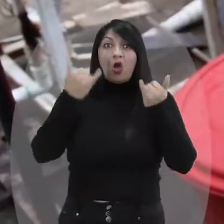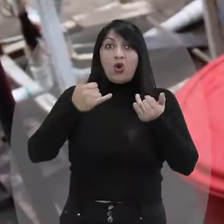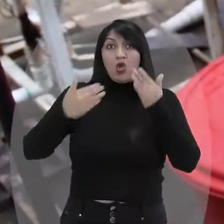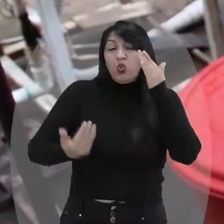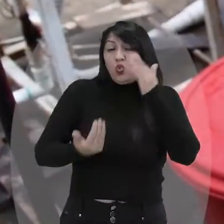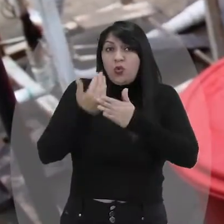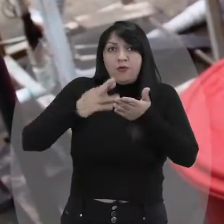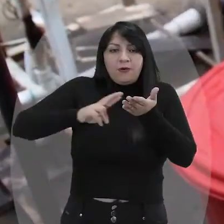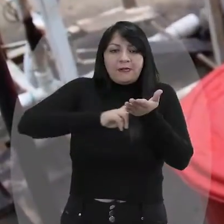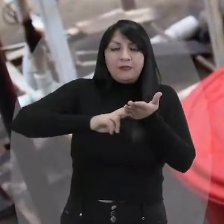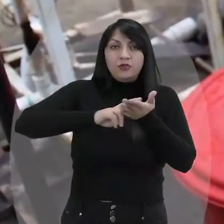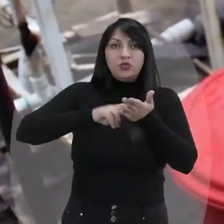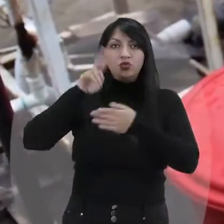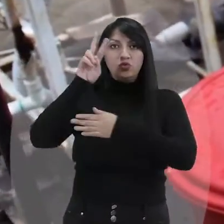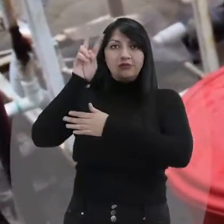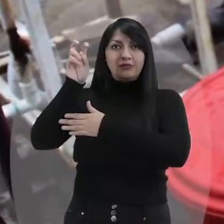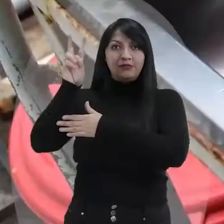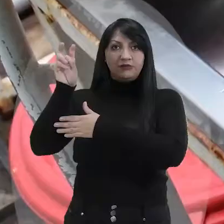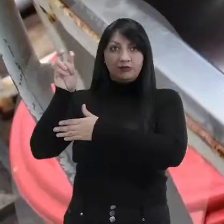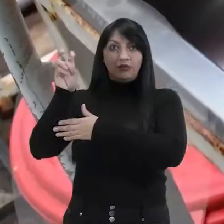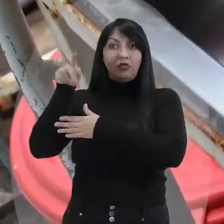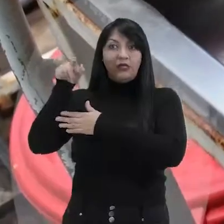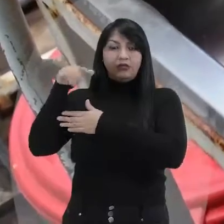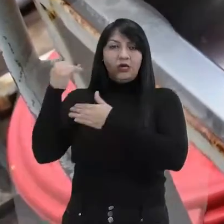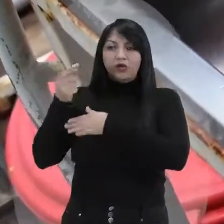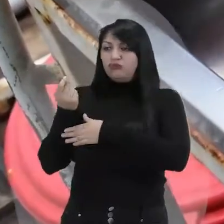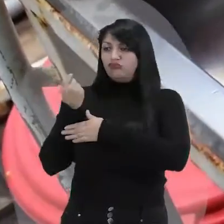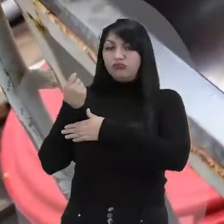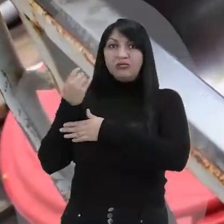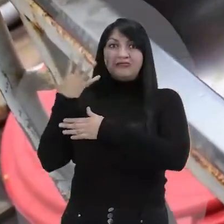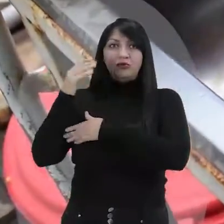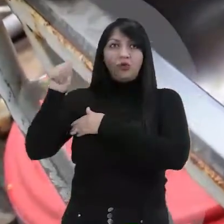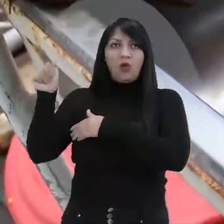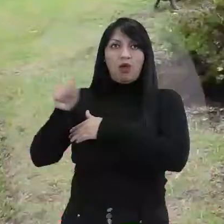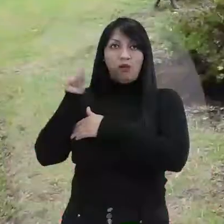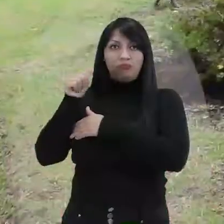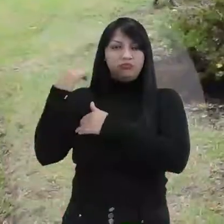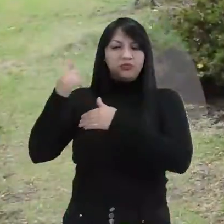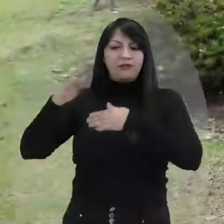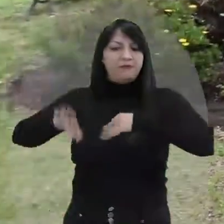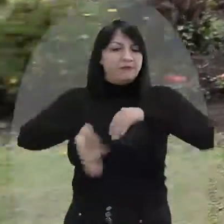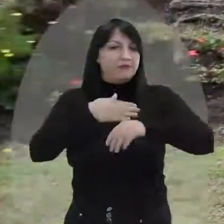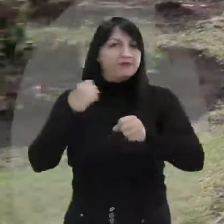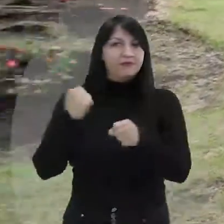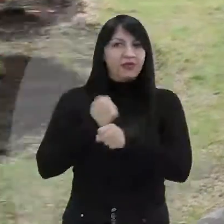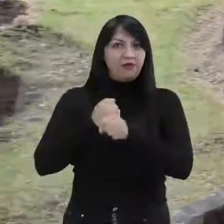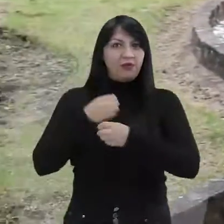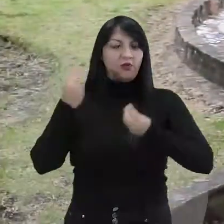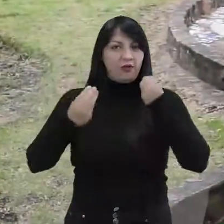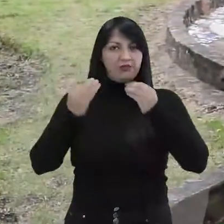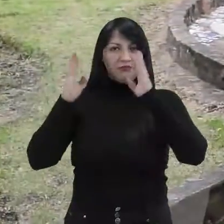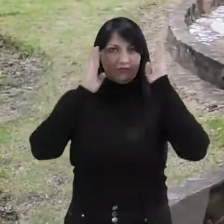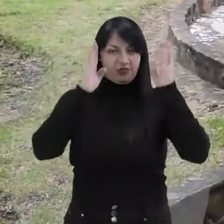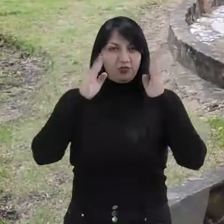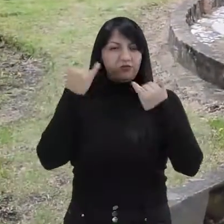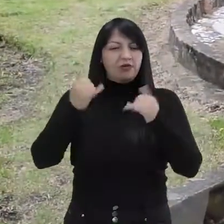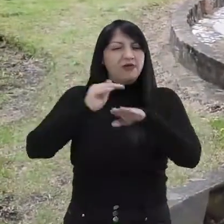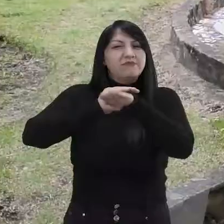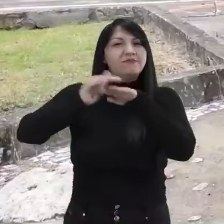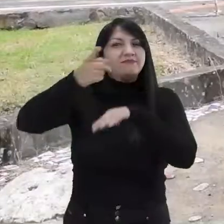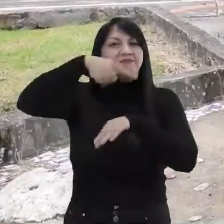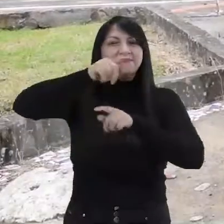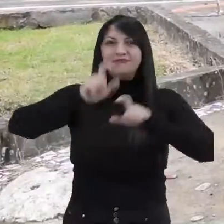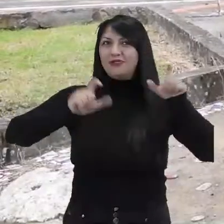resolución 777 y también a la circular 047 del 5 de agosto emitida por el Ministerio de Trabajo. Esta